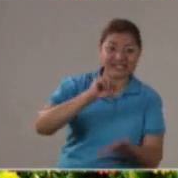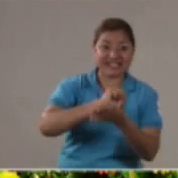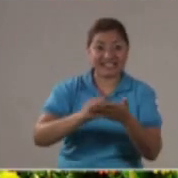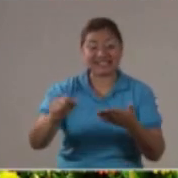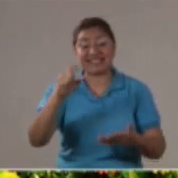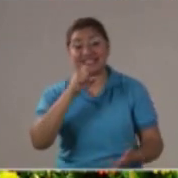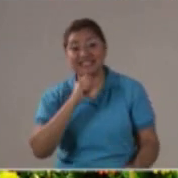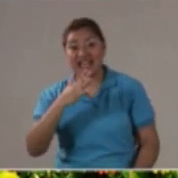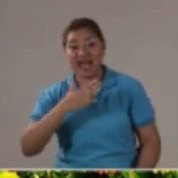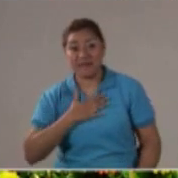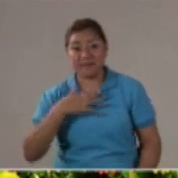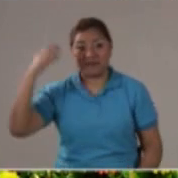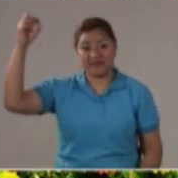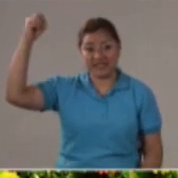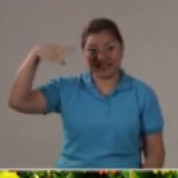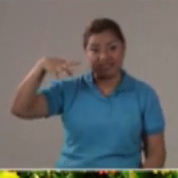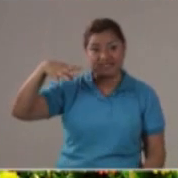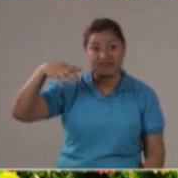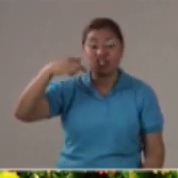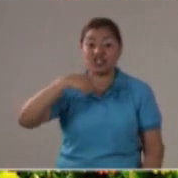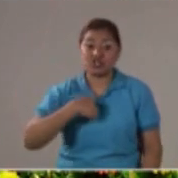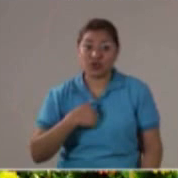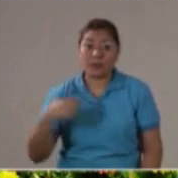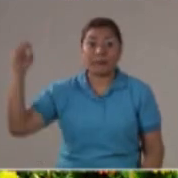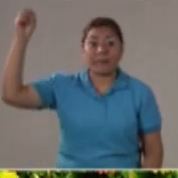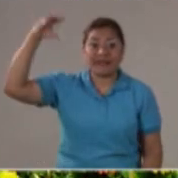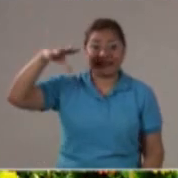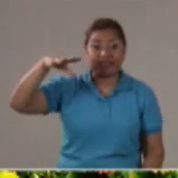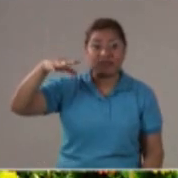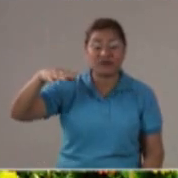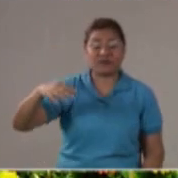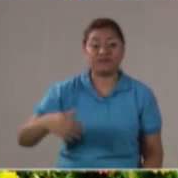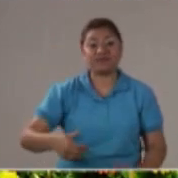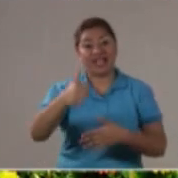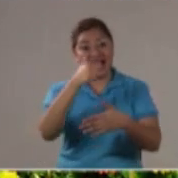bendigo antes, me bendicen después. ¿Habrá alguno